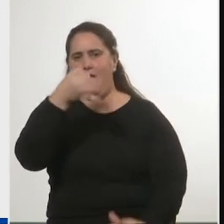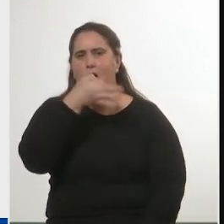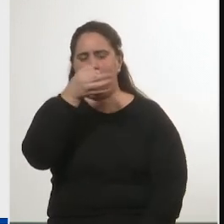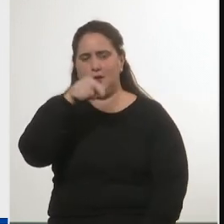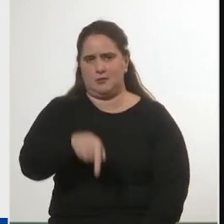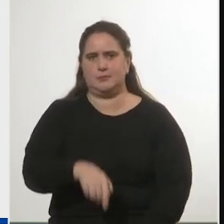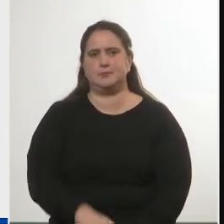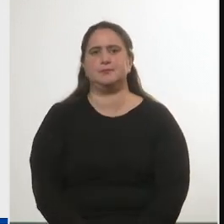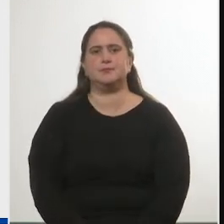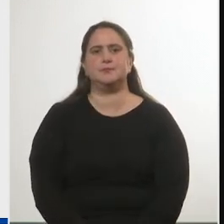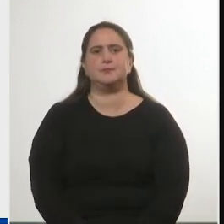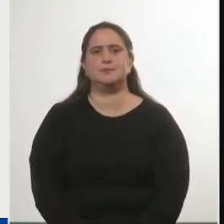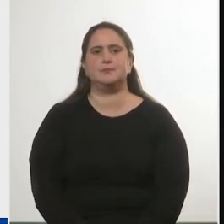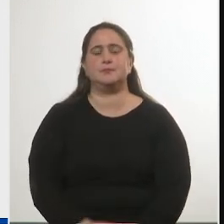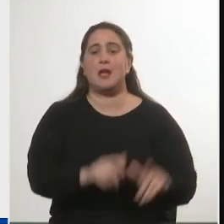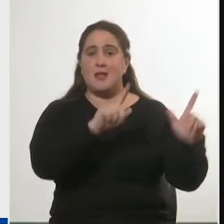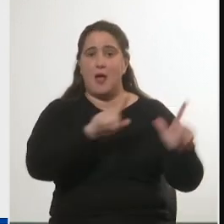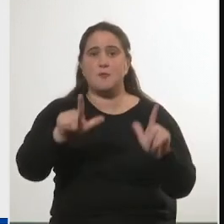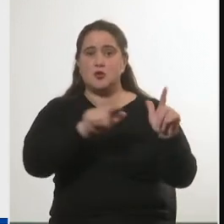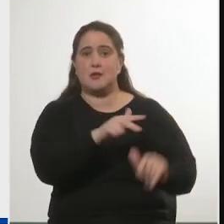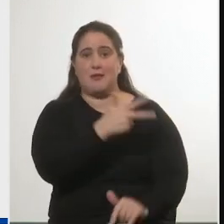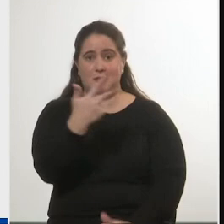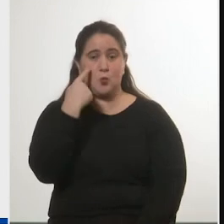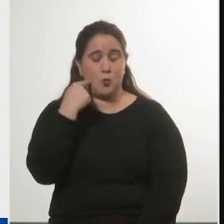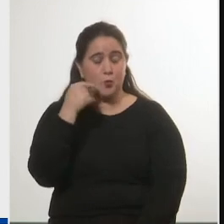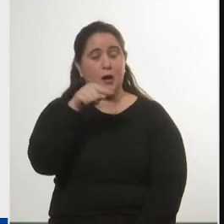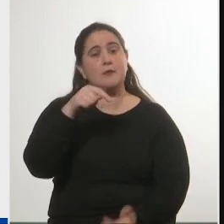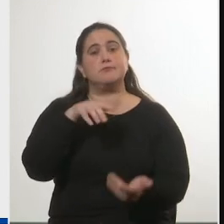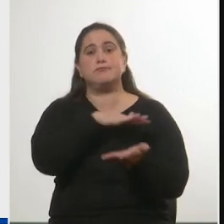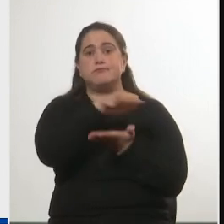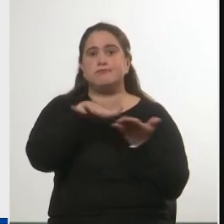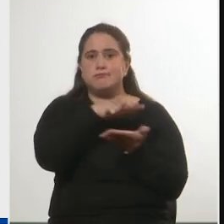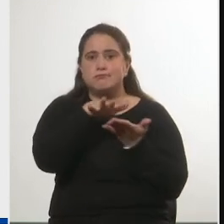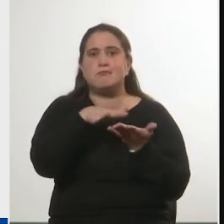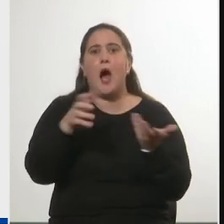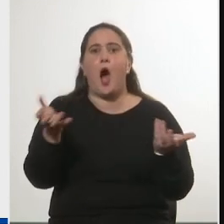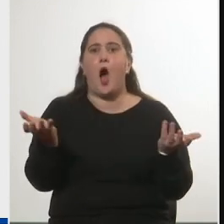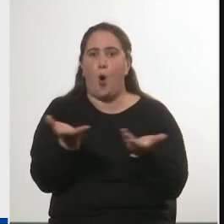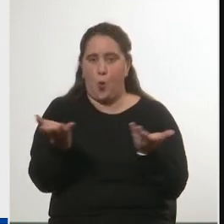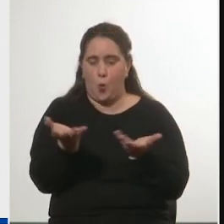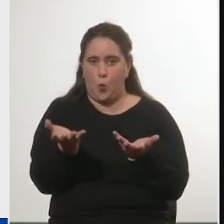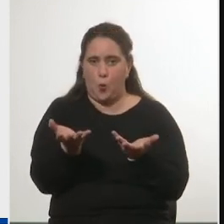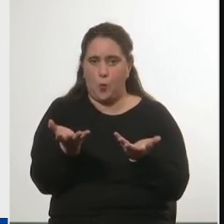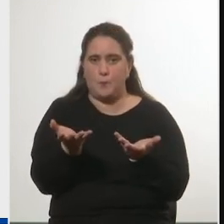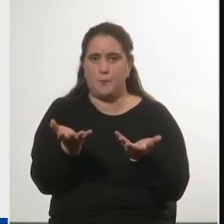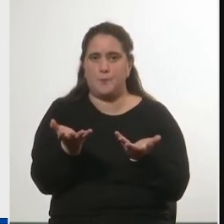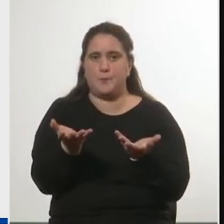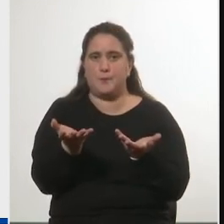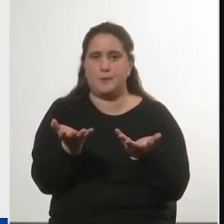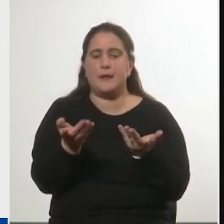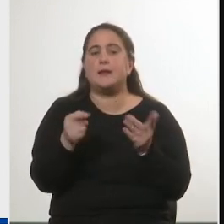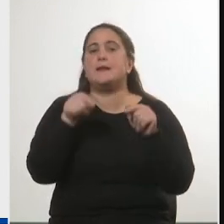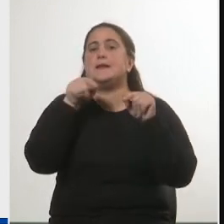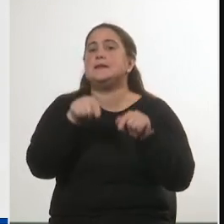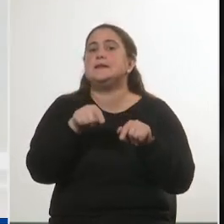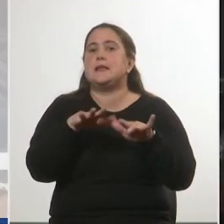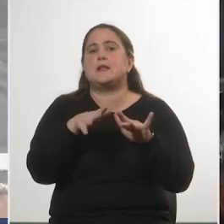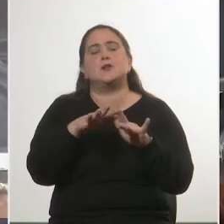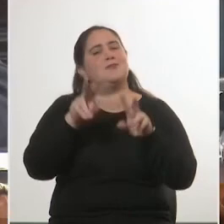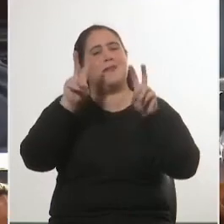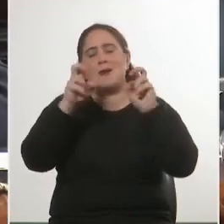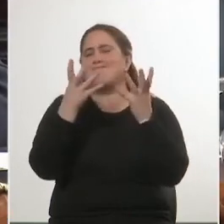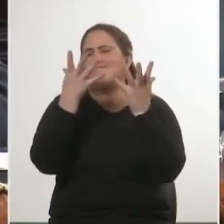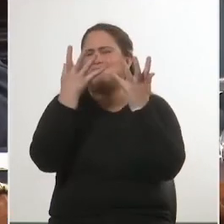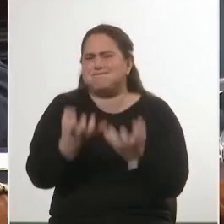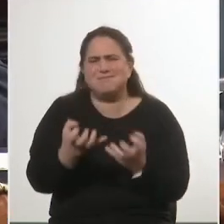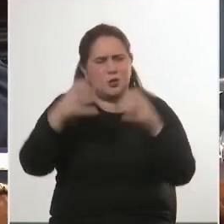declaración. En la diapositiva número 3 vemos el contexto, la situación actual correspondiente a la sequía